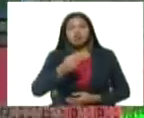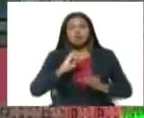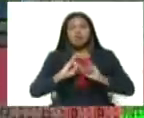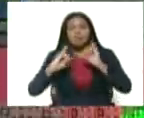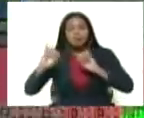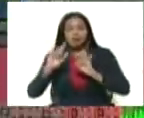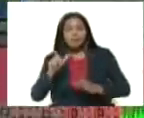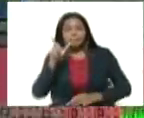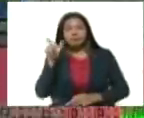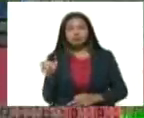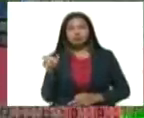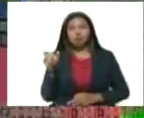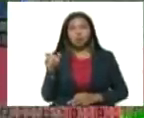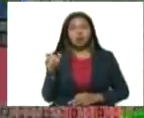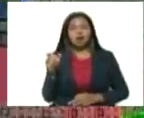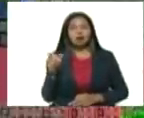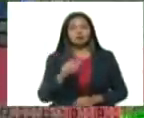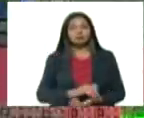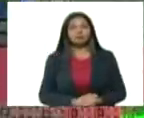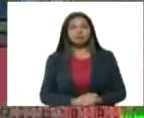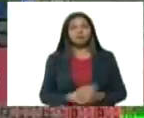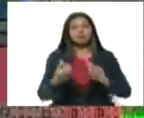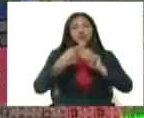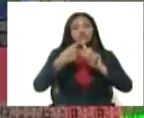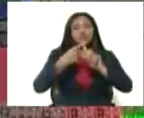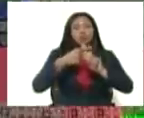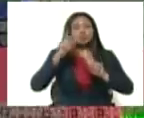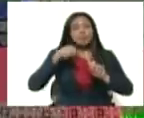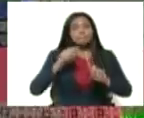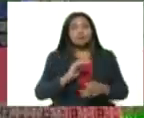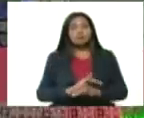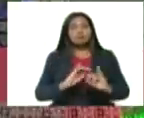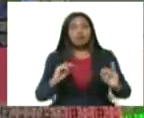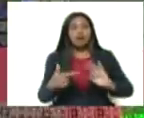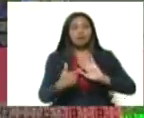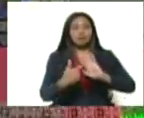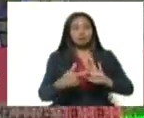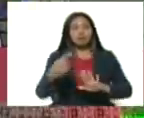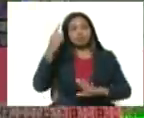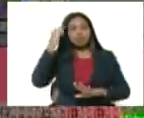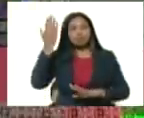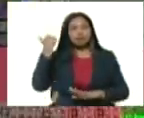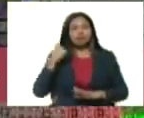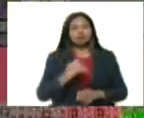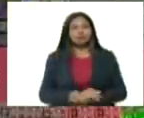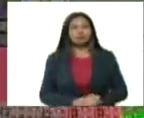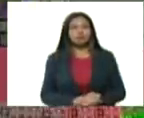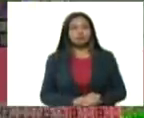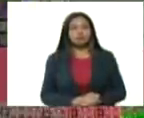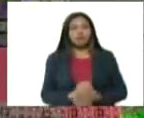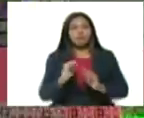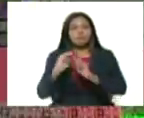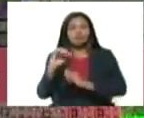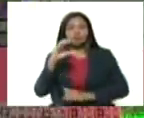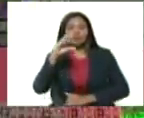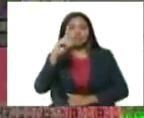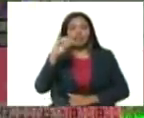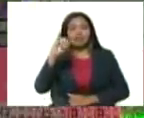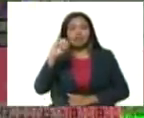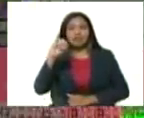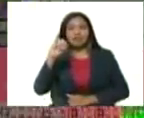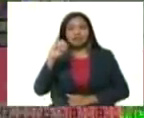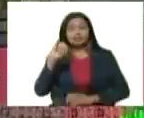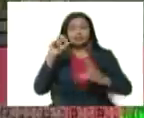mismo señor que resultó positivo y que fue ya expuesto el día de ayer, y en el mismo CDI 12 de octubre